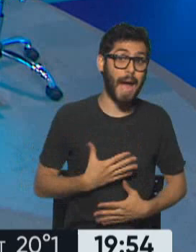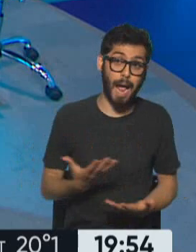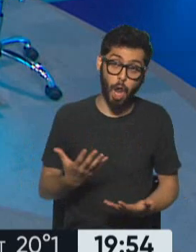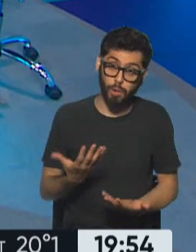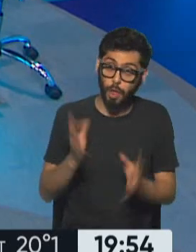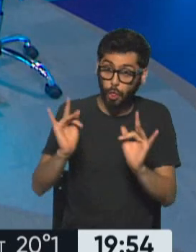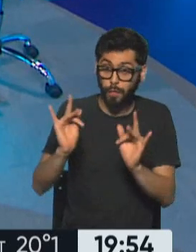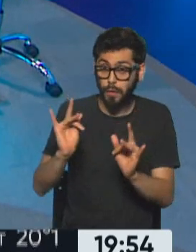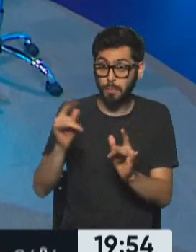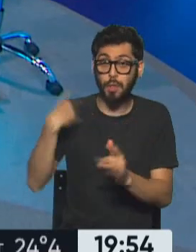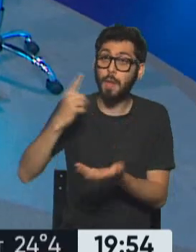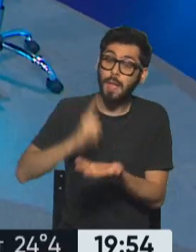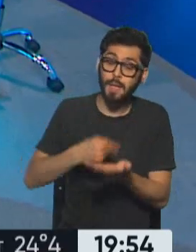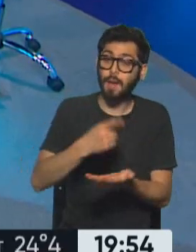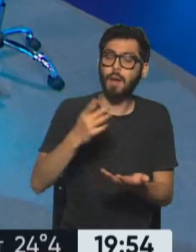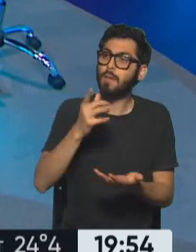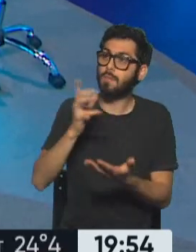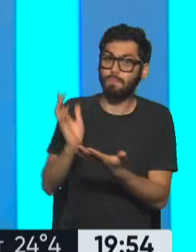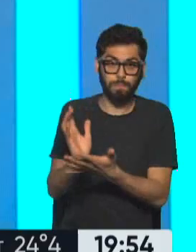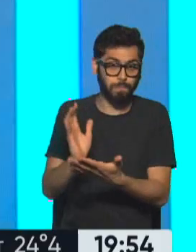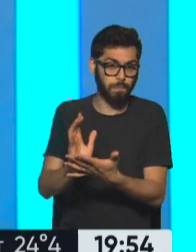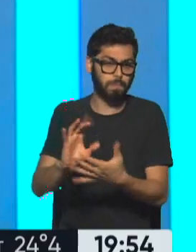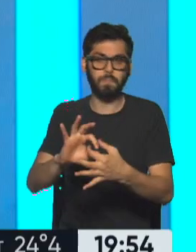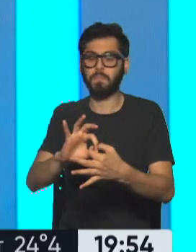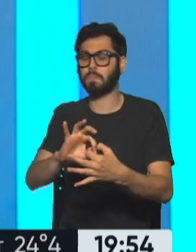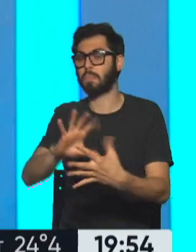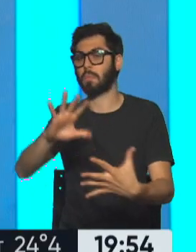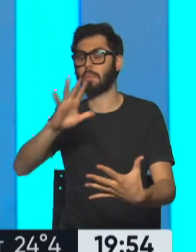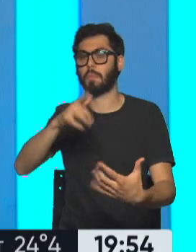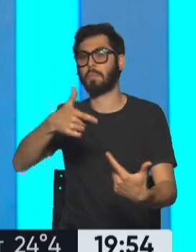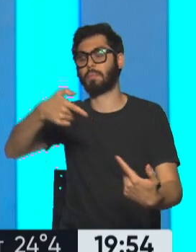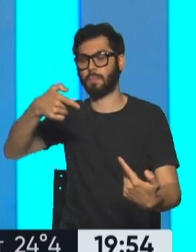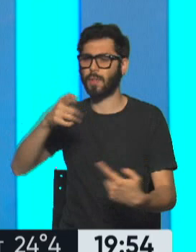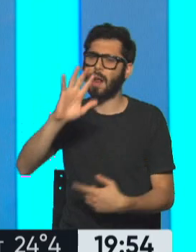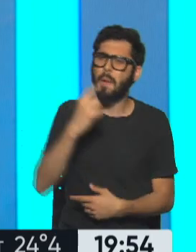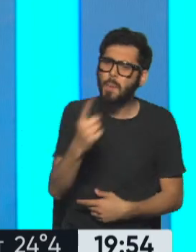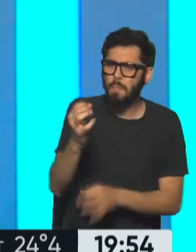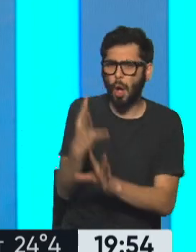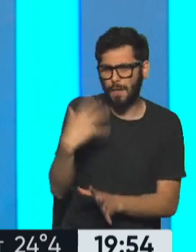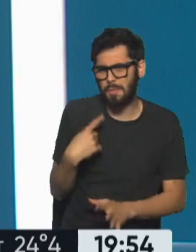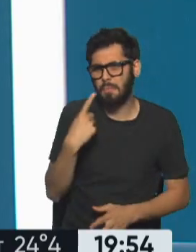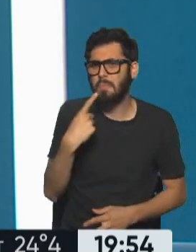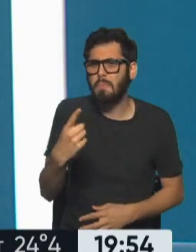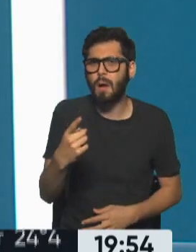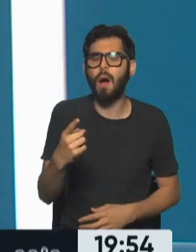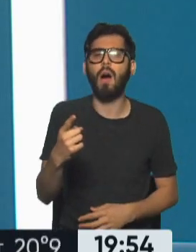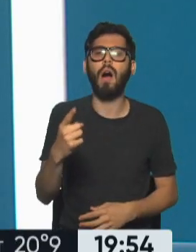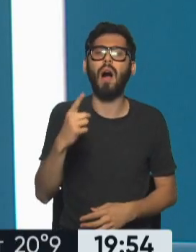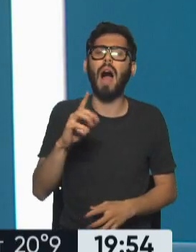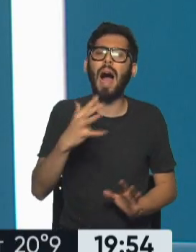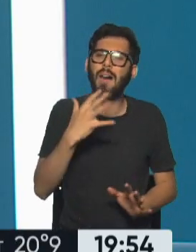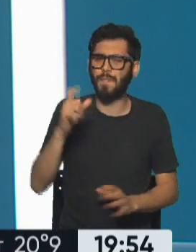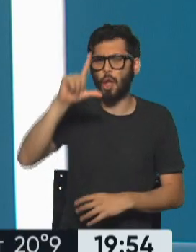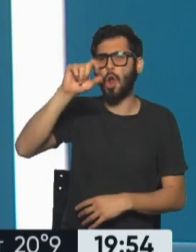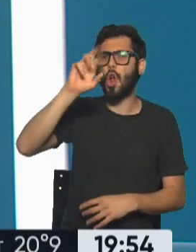lejos, ¿no? Hay una suerte de divorcio entre el Poder Judicial y la sociedad. Tengo una pregunta para el especialista Espósito. ¿Es verdad que lo que